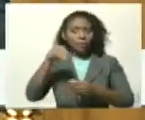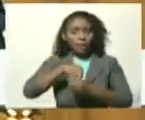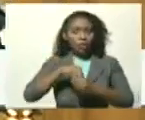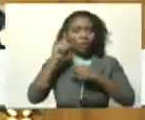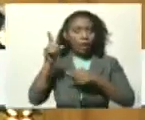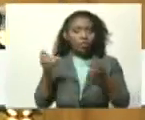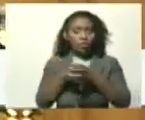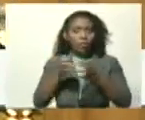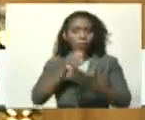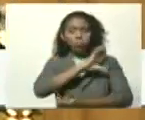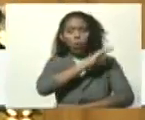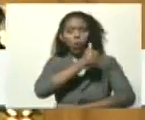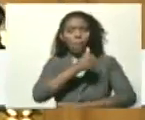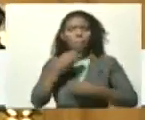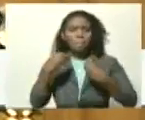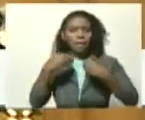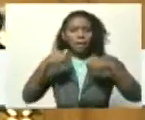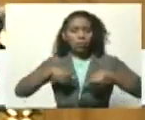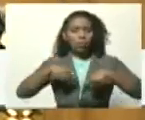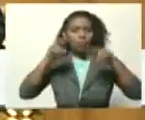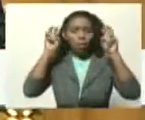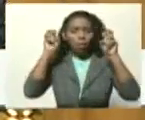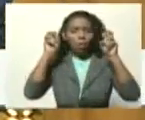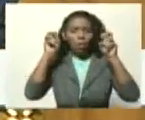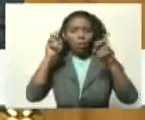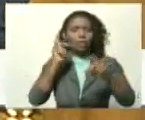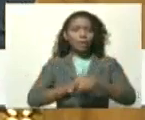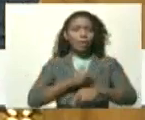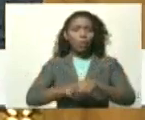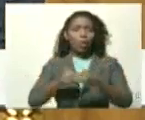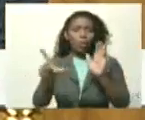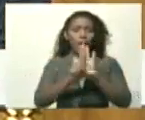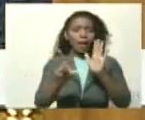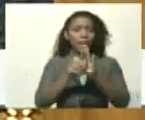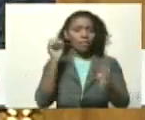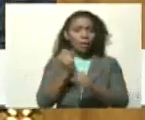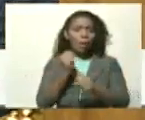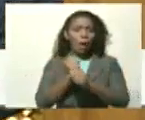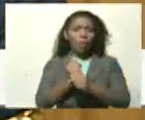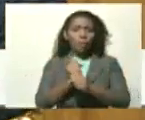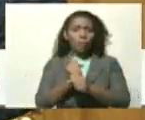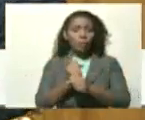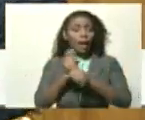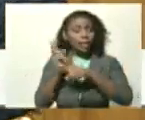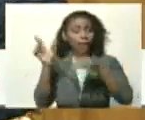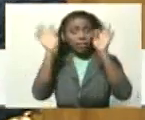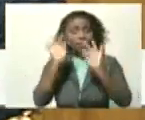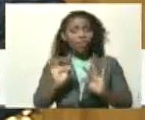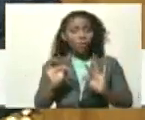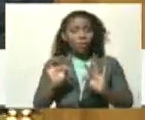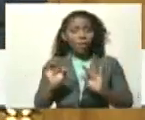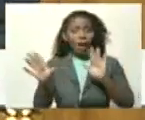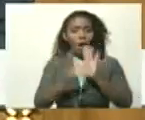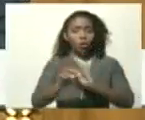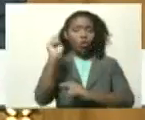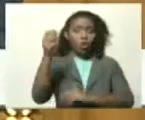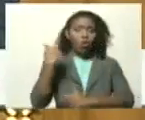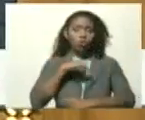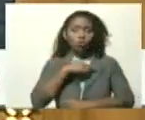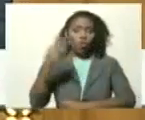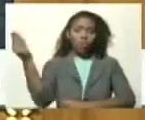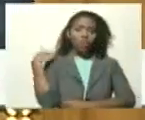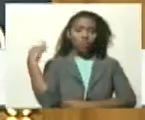Junta Directiva para este nuevo periodo legislativo. De tal manera que en esta Constitución, como estamos convocados